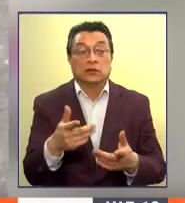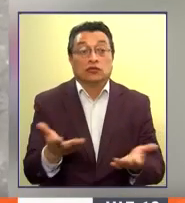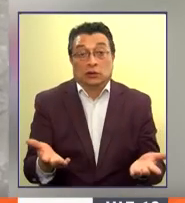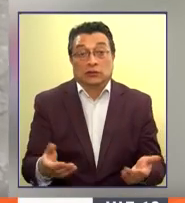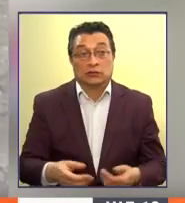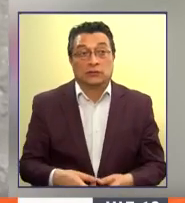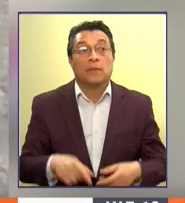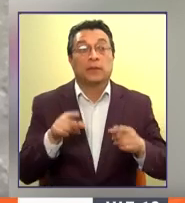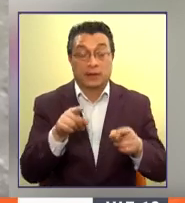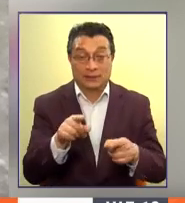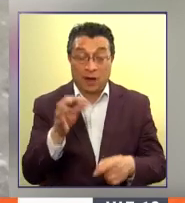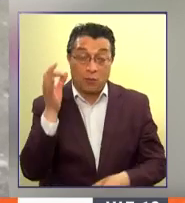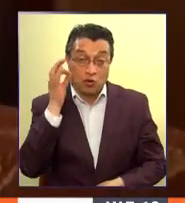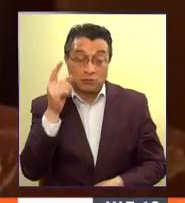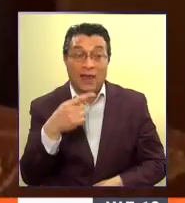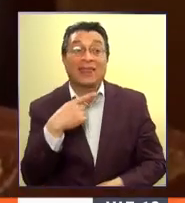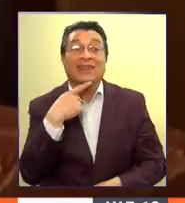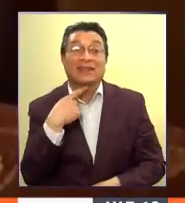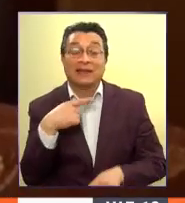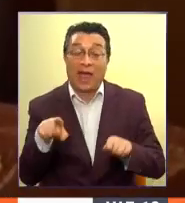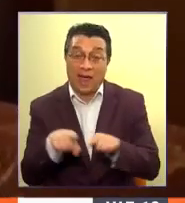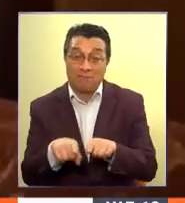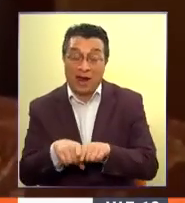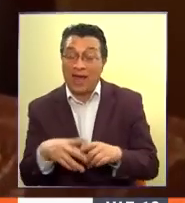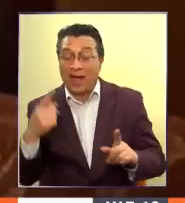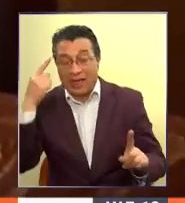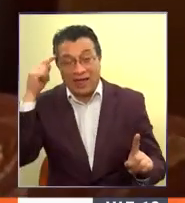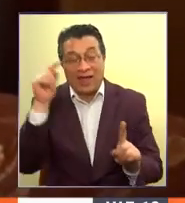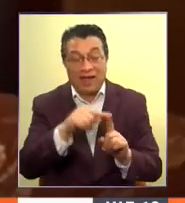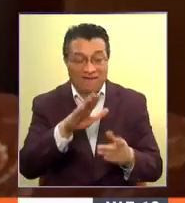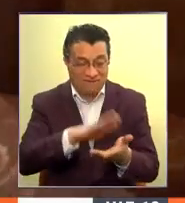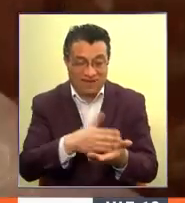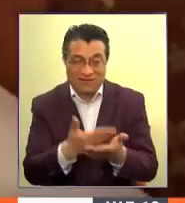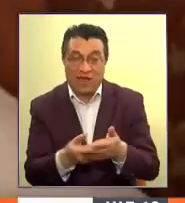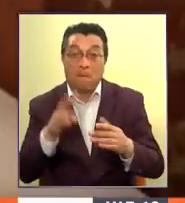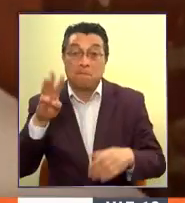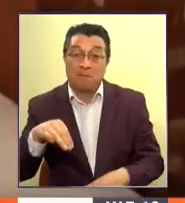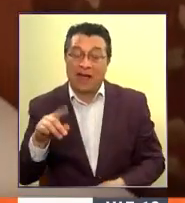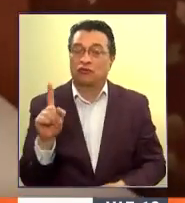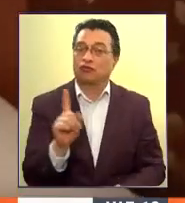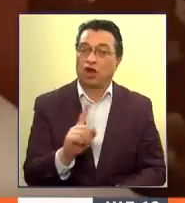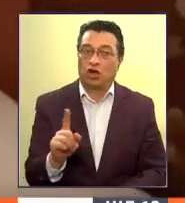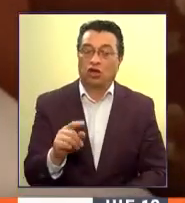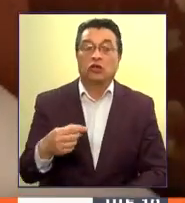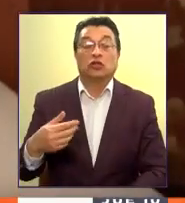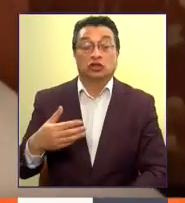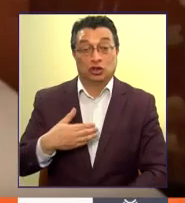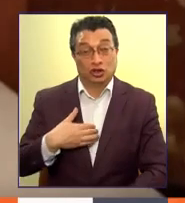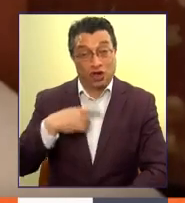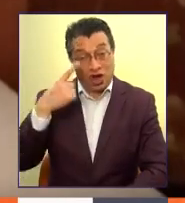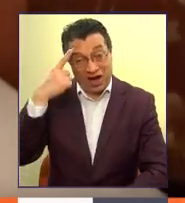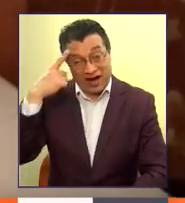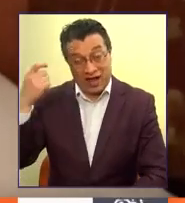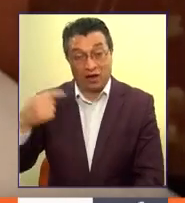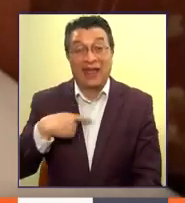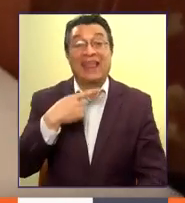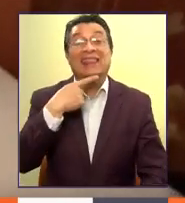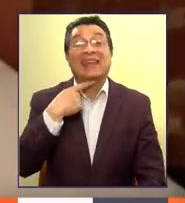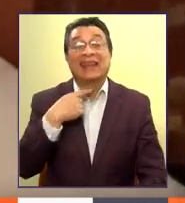Según María Fernanda, el interés de sus hermanas no estaría enfocado en el bienestar de su madre. Entonces yo creo que el interés por esta